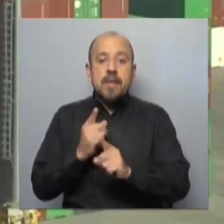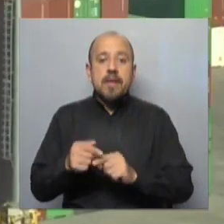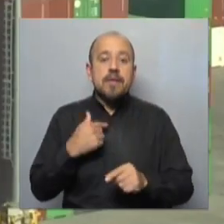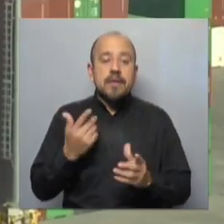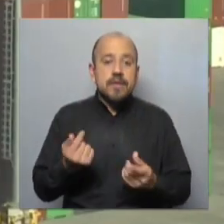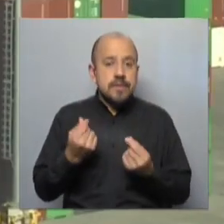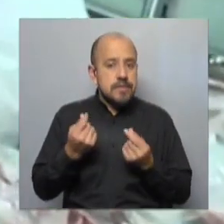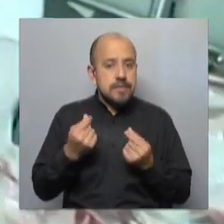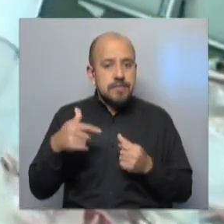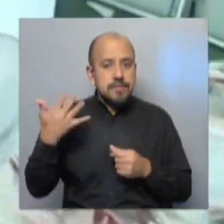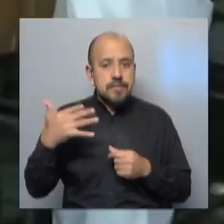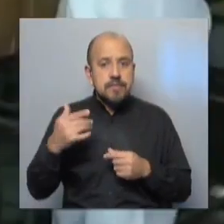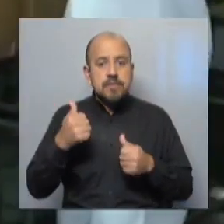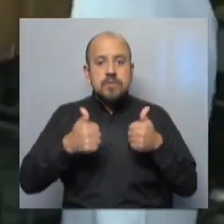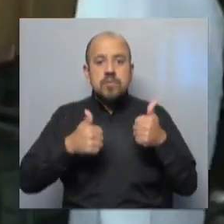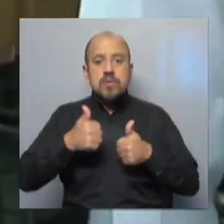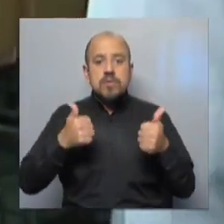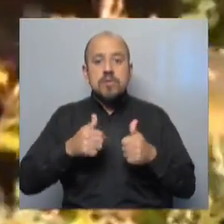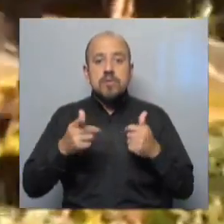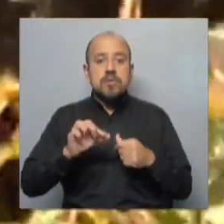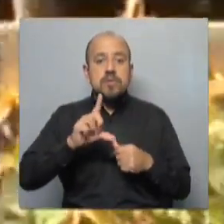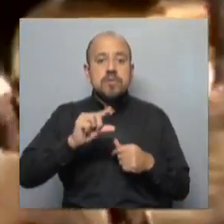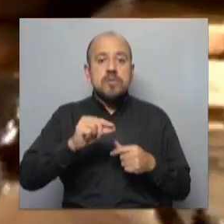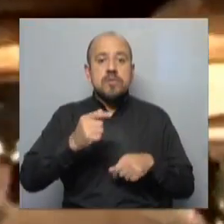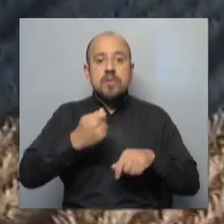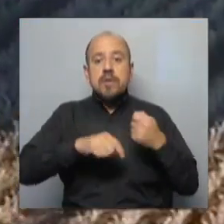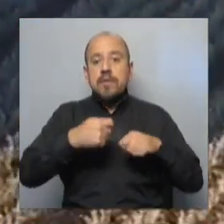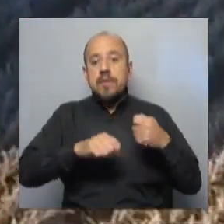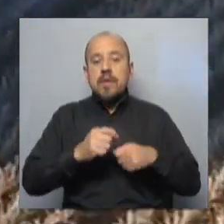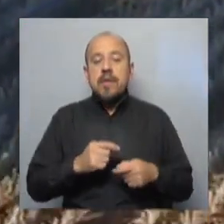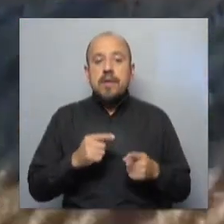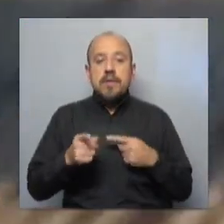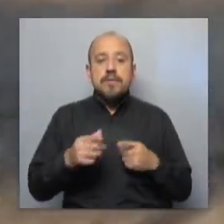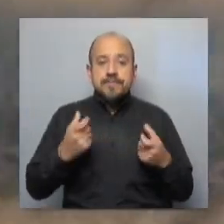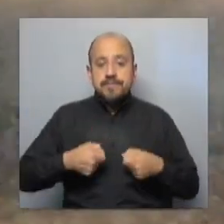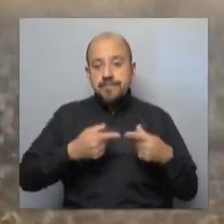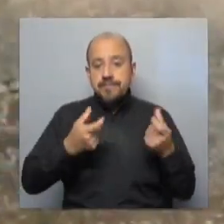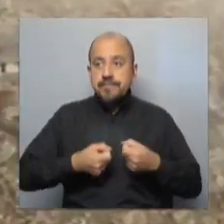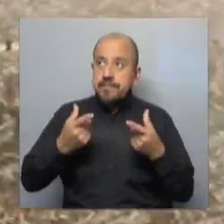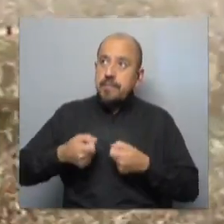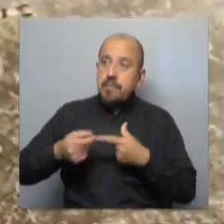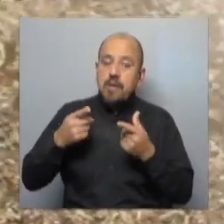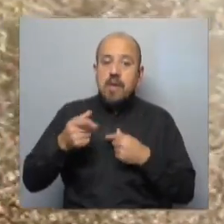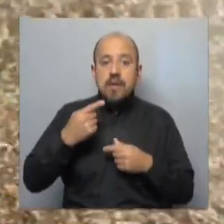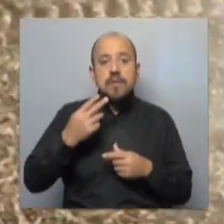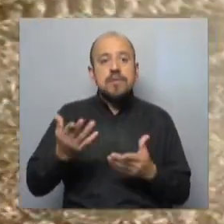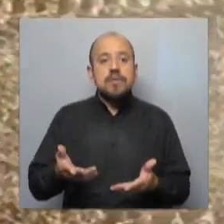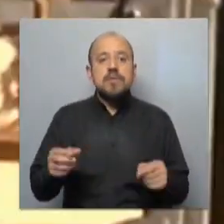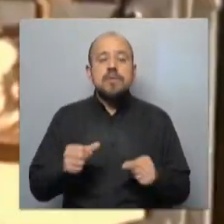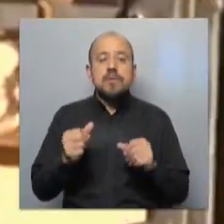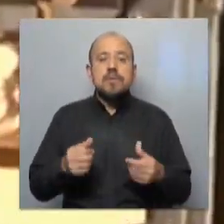y competidores que se abaratan para vender los exportadores plantearon al gobierno generar